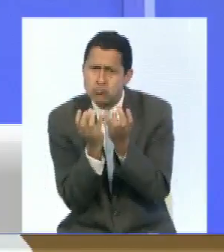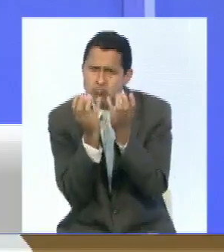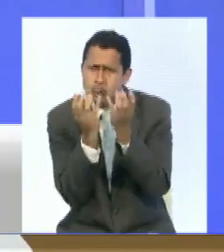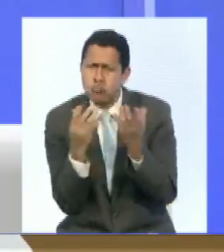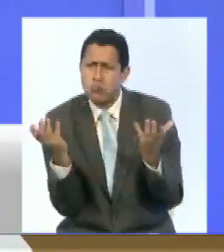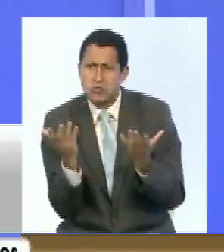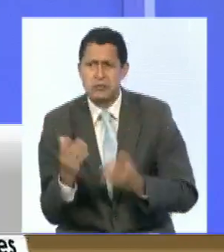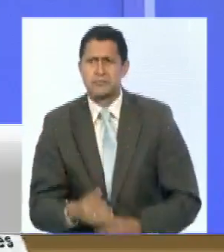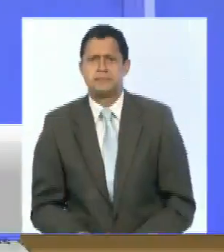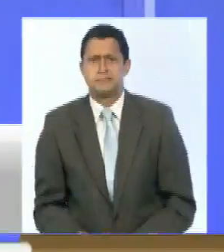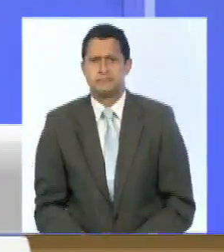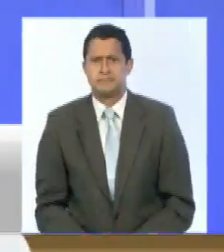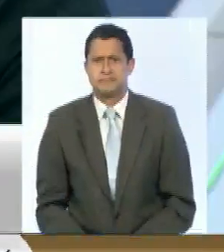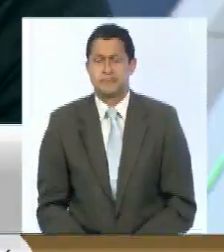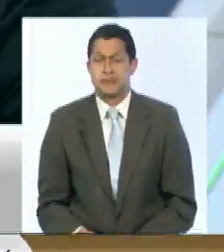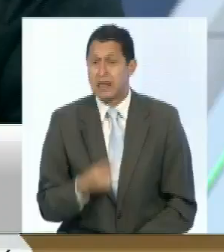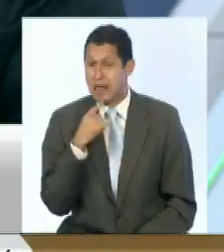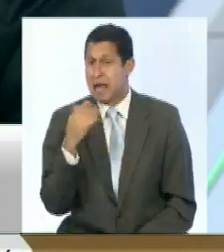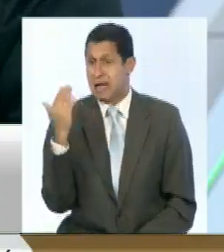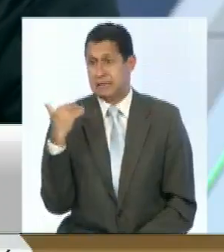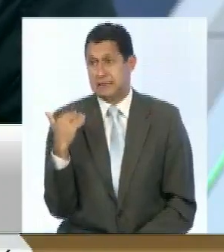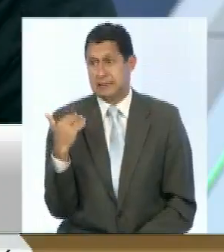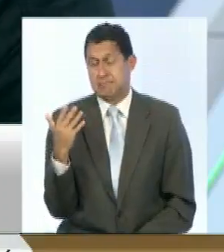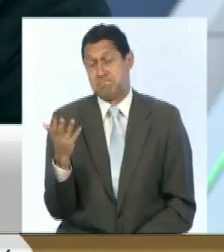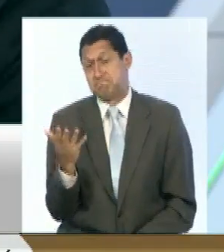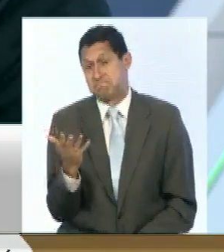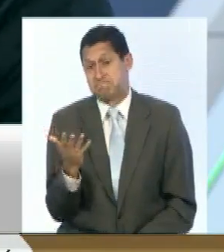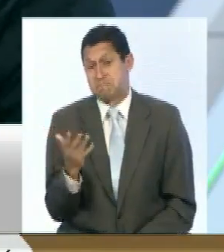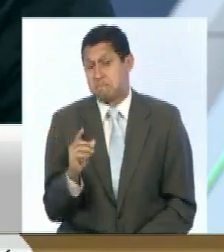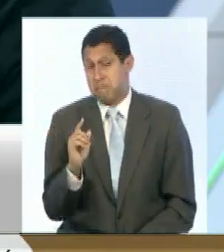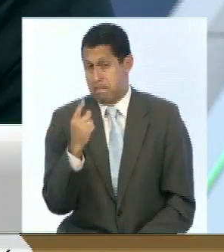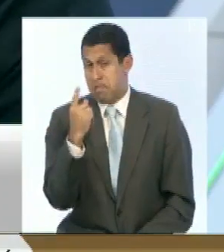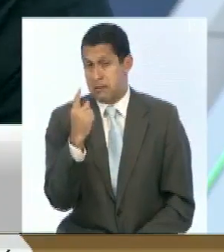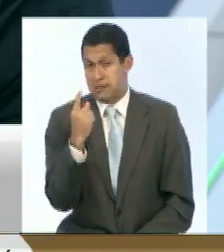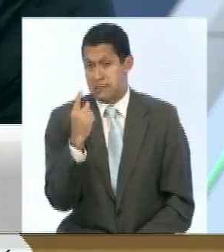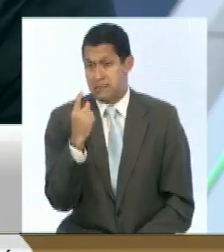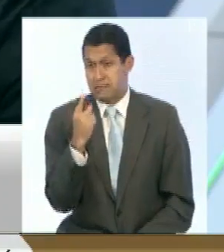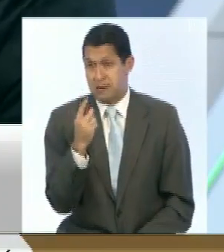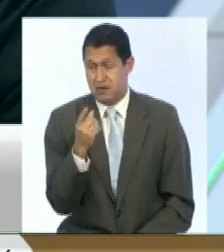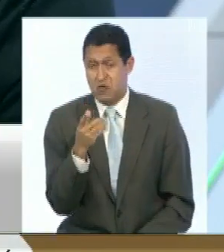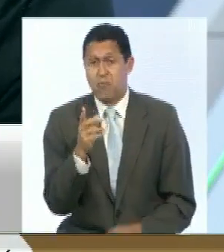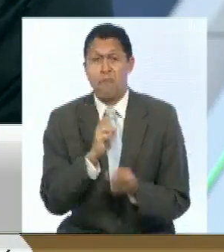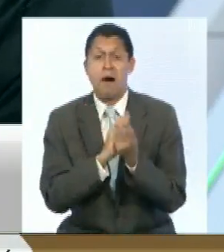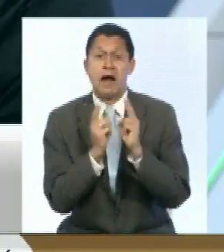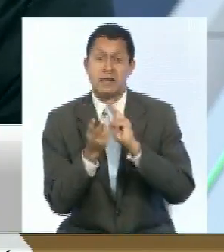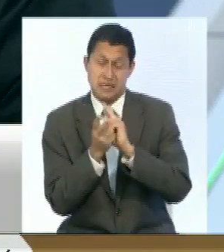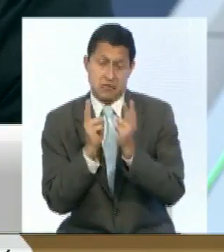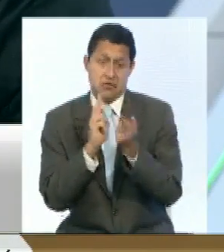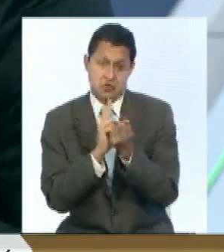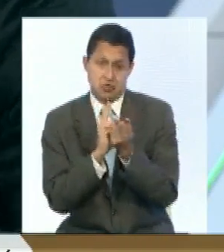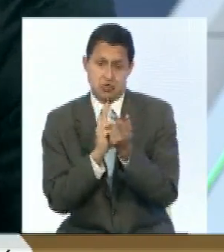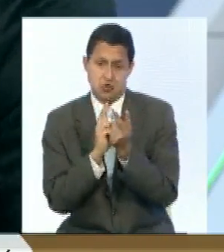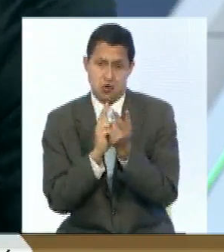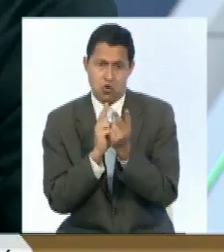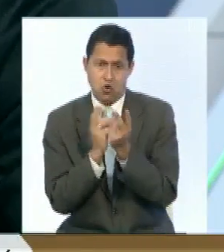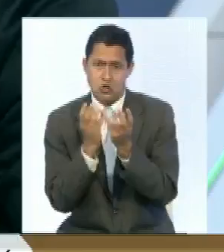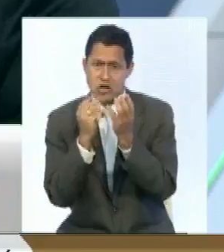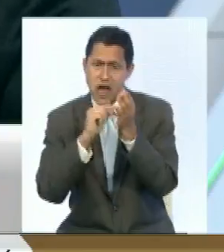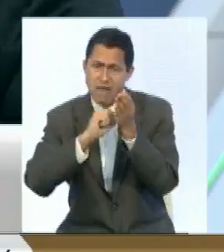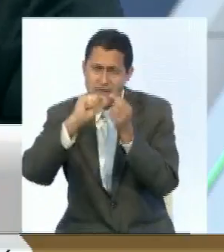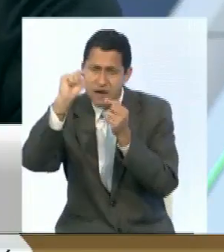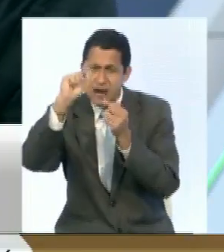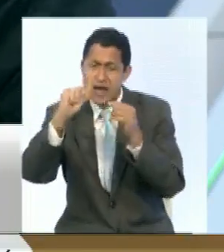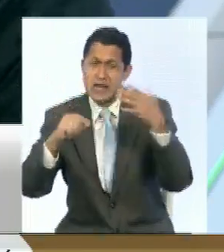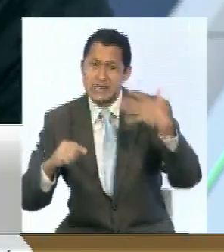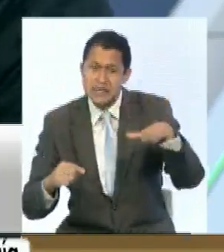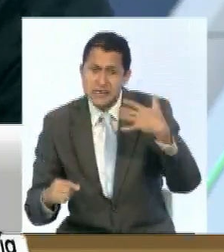porque eso sé si como te había comentado él lo principal son esas variaciones anatómicas que ocurren en las venas del lado izquierdo